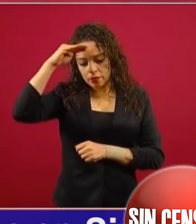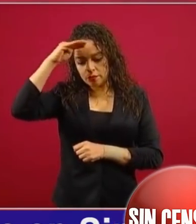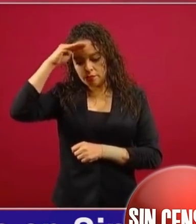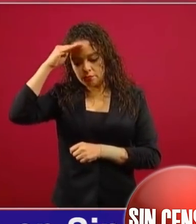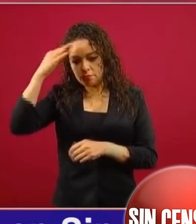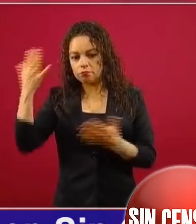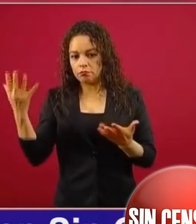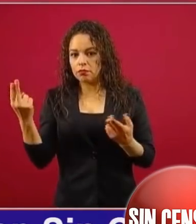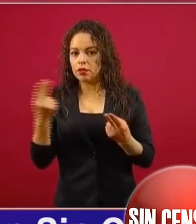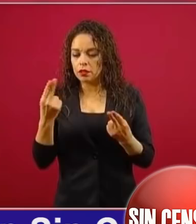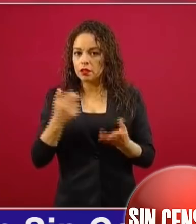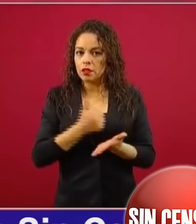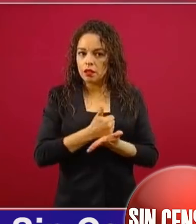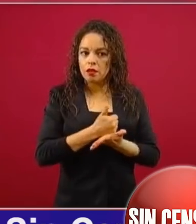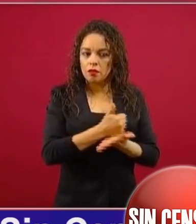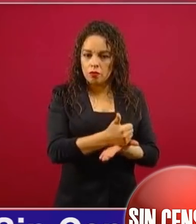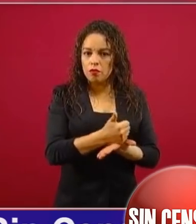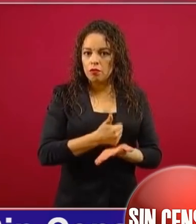ayudar